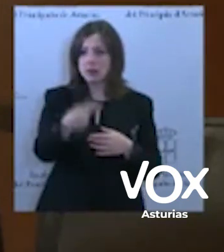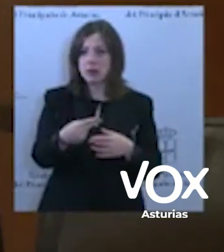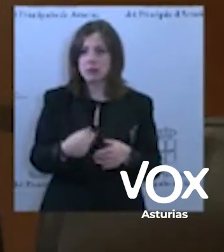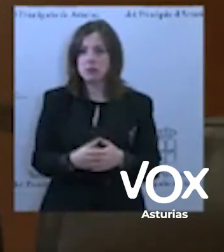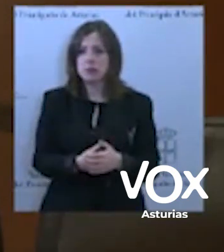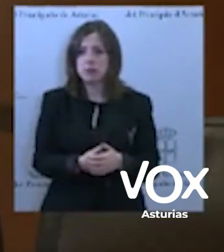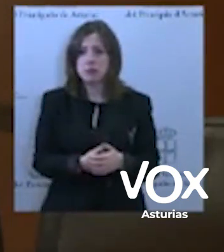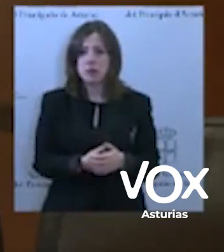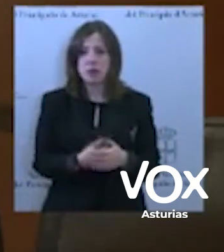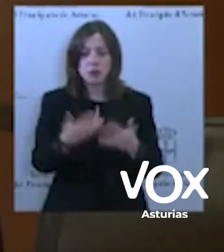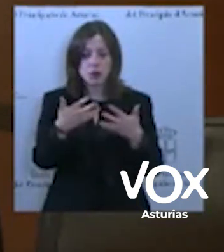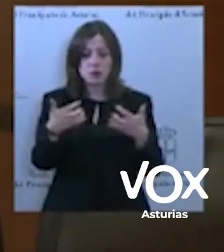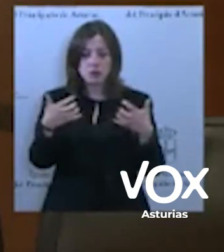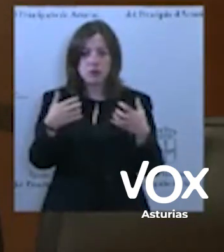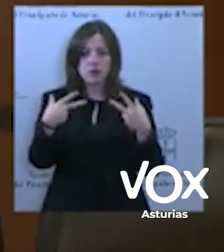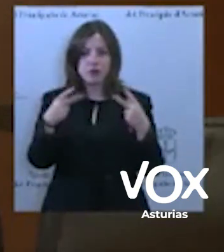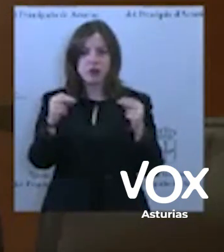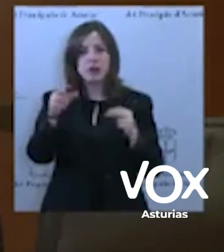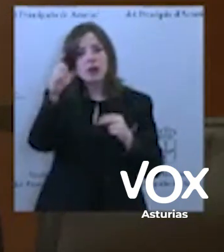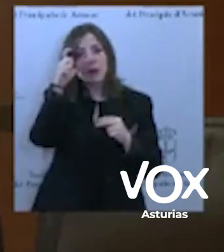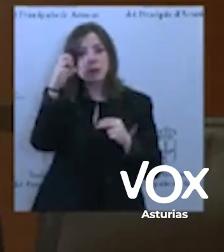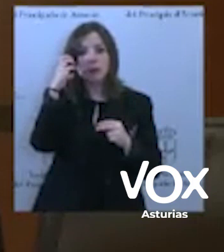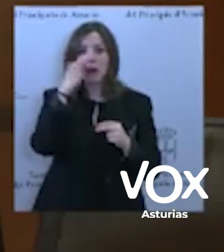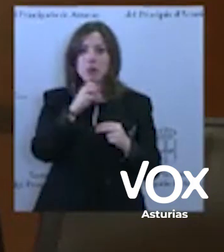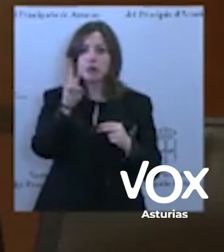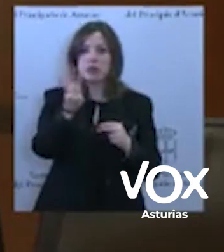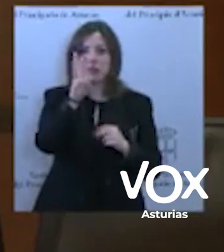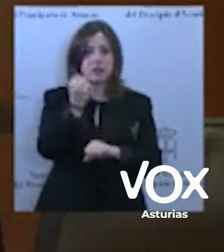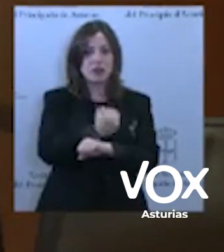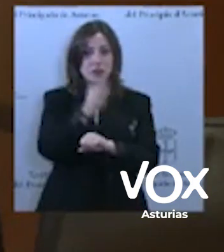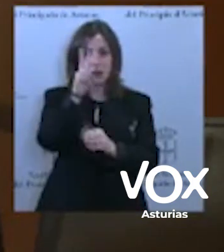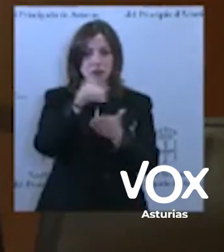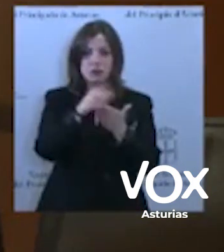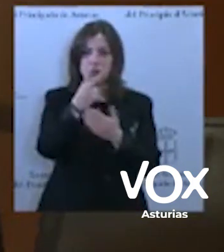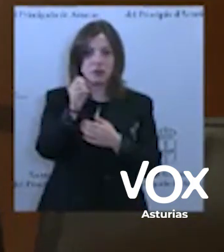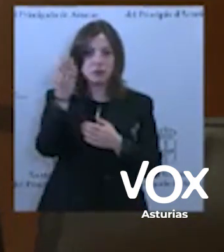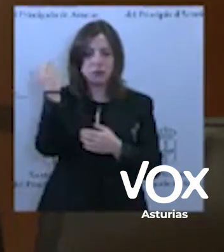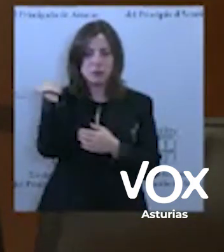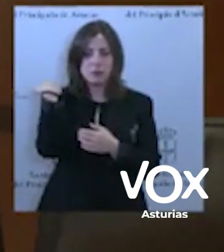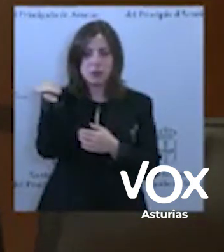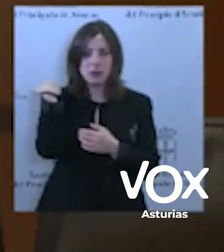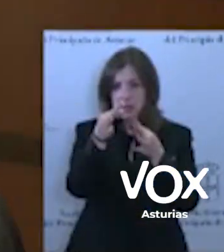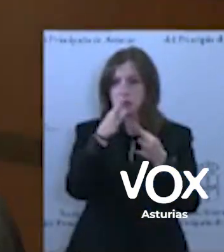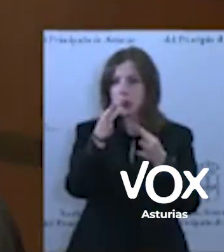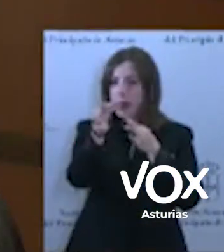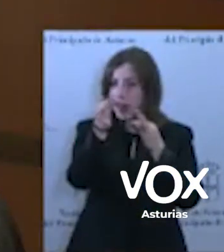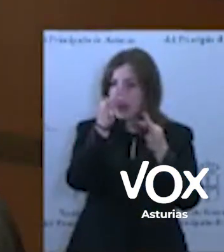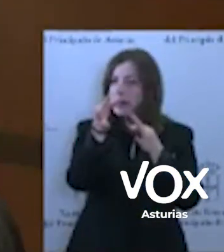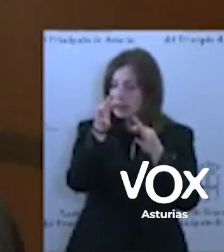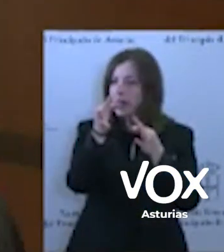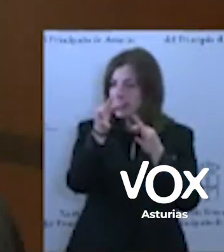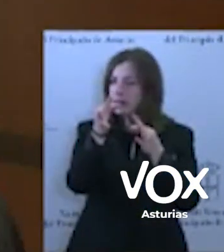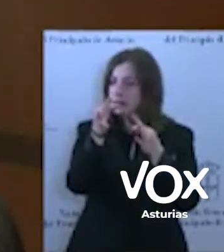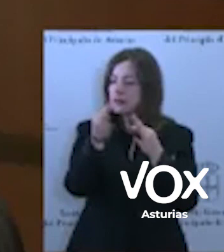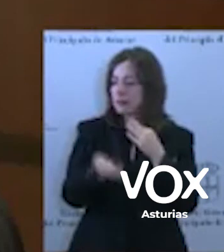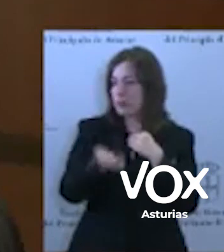Adrián Barbón, 3 de diciembre de 2020, en una videoconferencia con los niños del Colegio de Educación Especial de San Cristóbal. Usted es mucho de palabras y